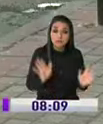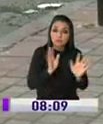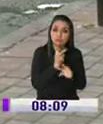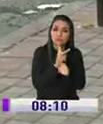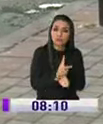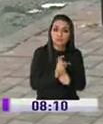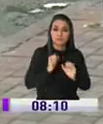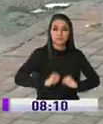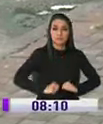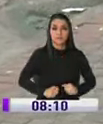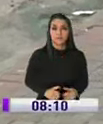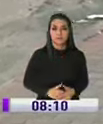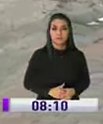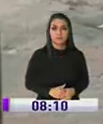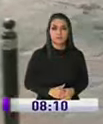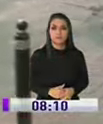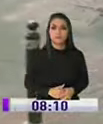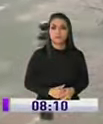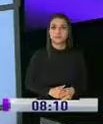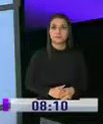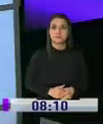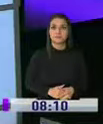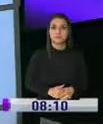informó Alison Corral.